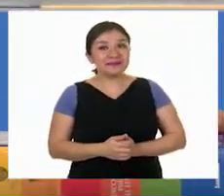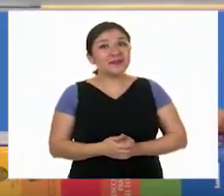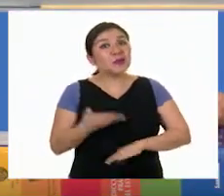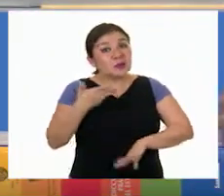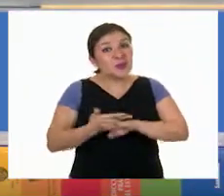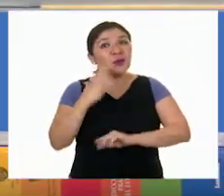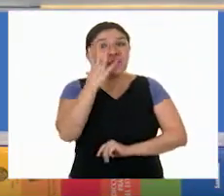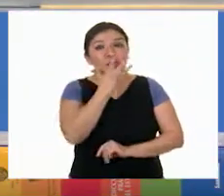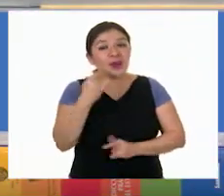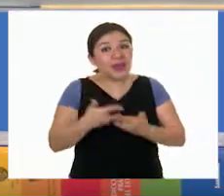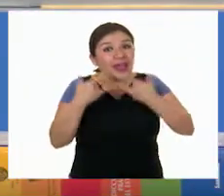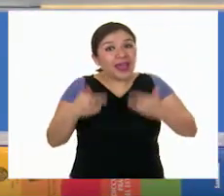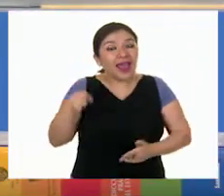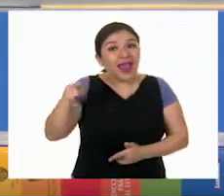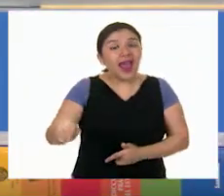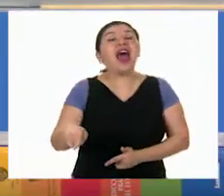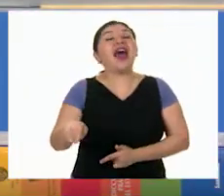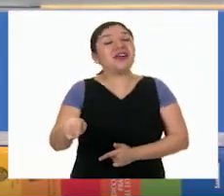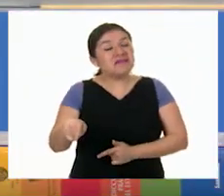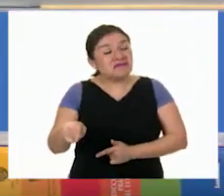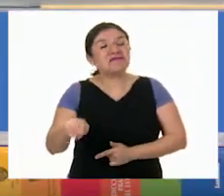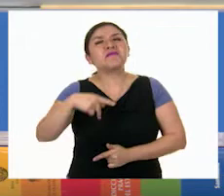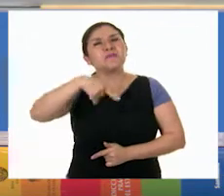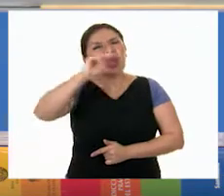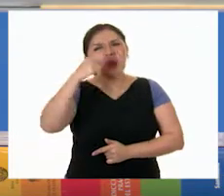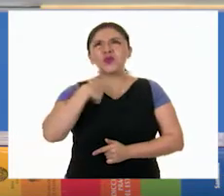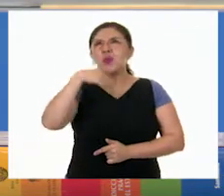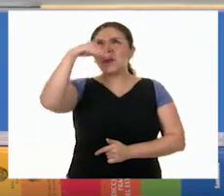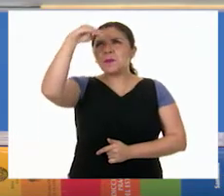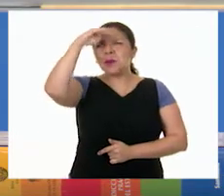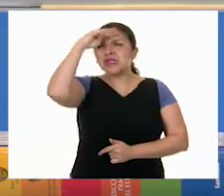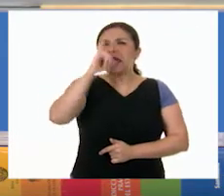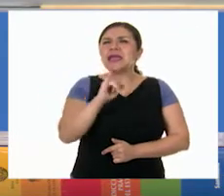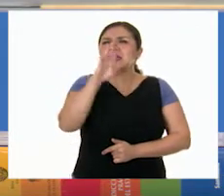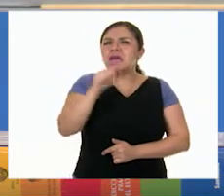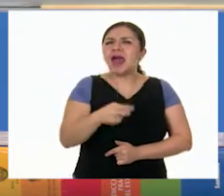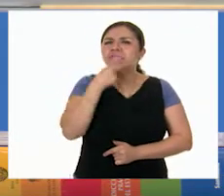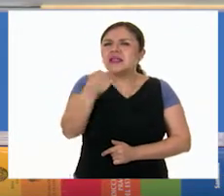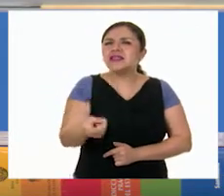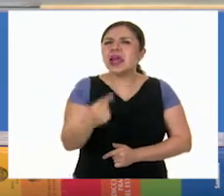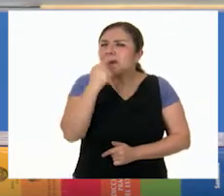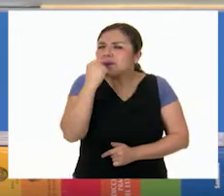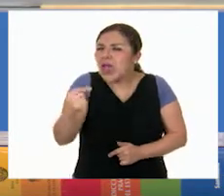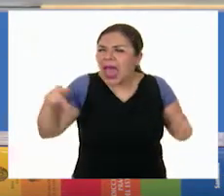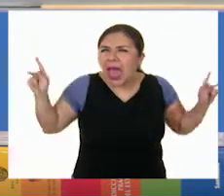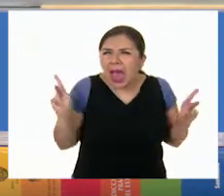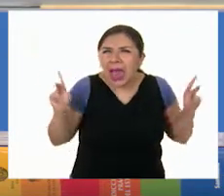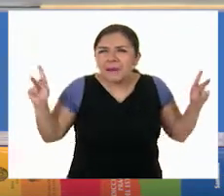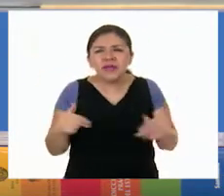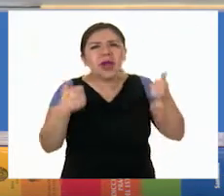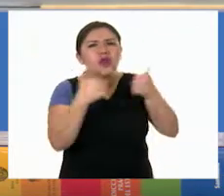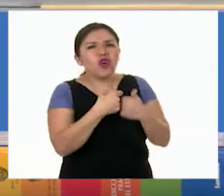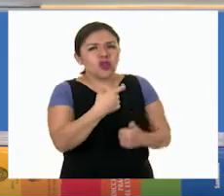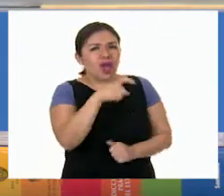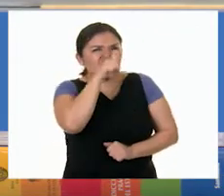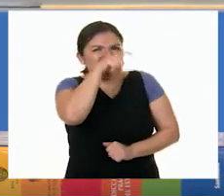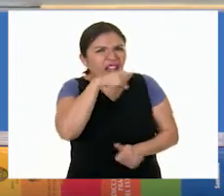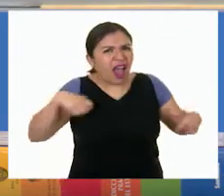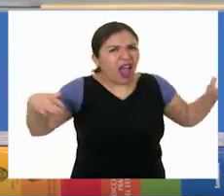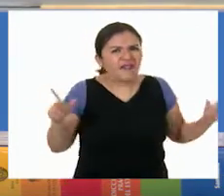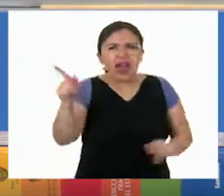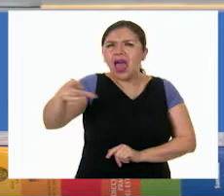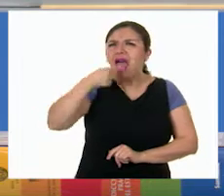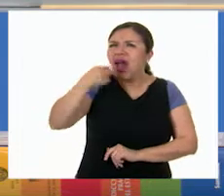Está muy bonita esta fábula, pero yo pensé que iba a ser una avispa y un gavilán, como dijo